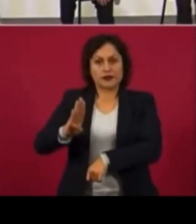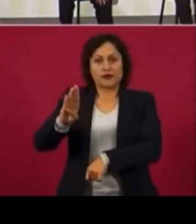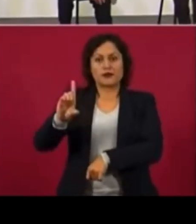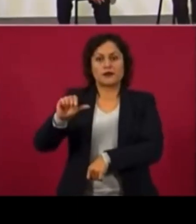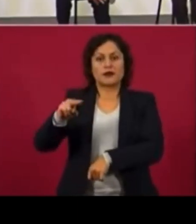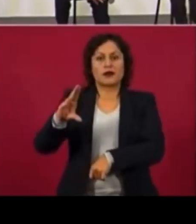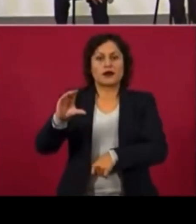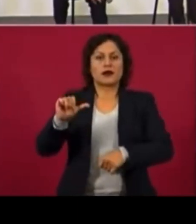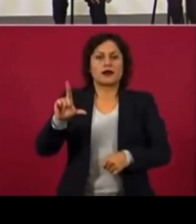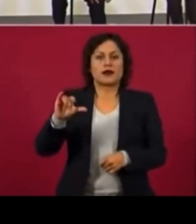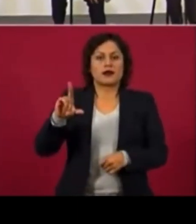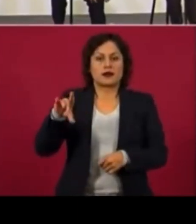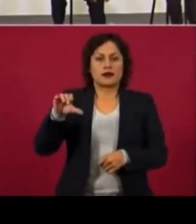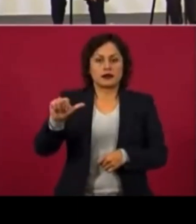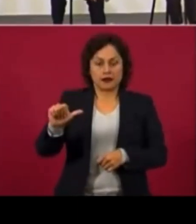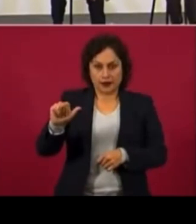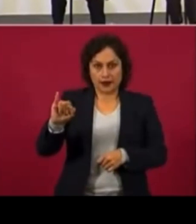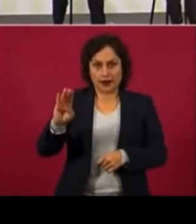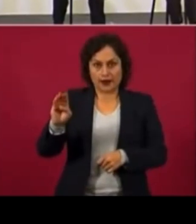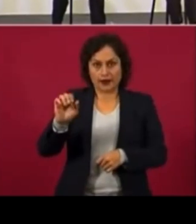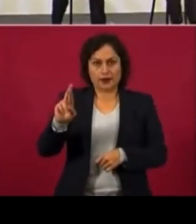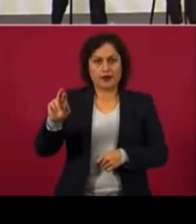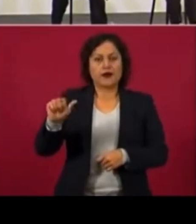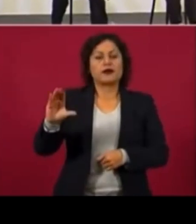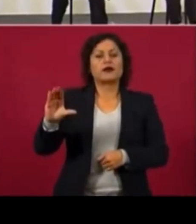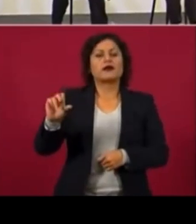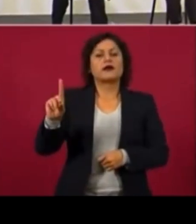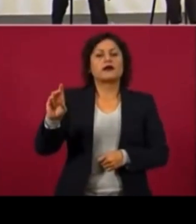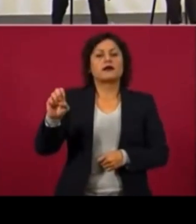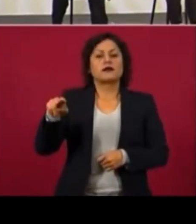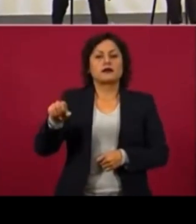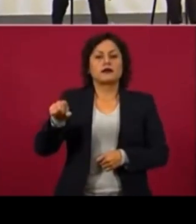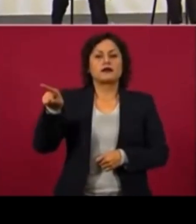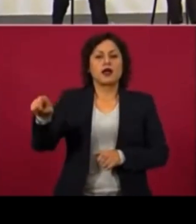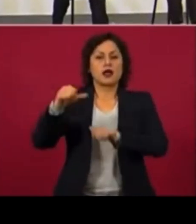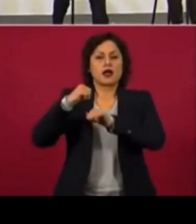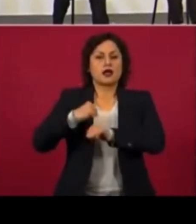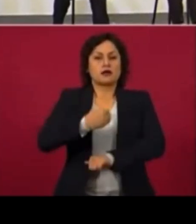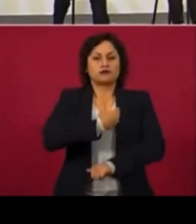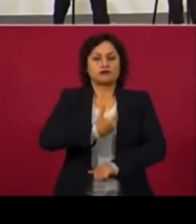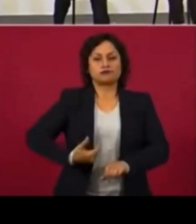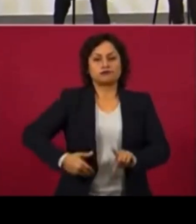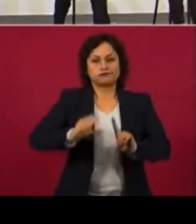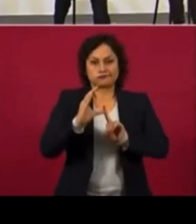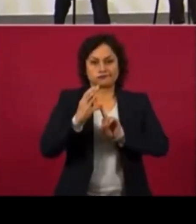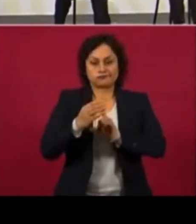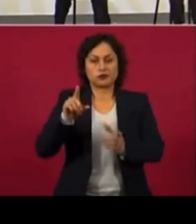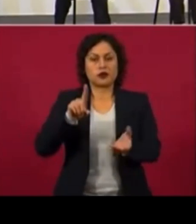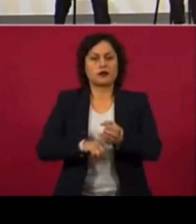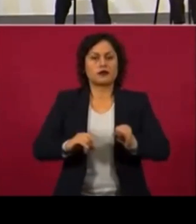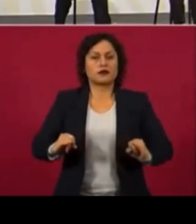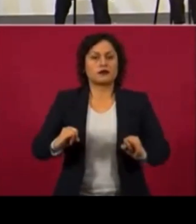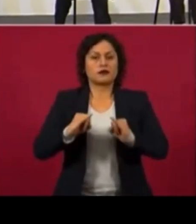Lilia Ibarra Cadena, comisionada presidenta del Instituto Nacional